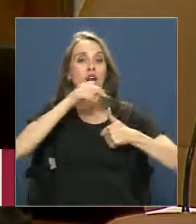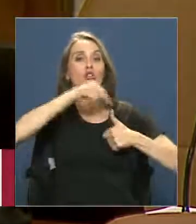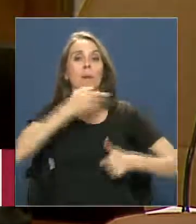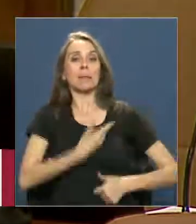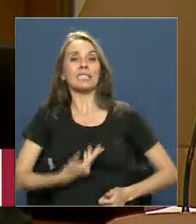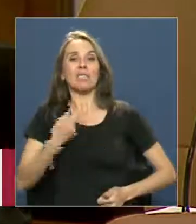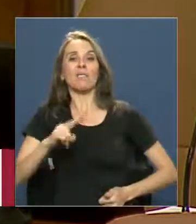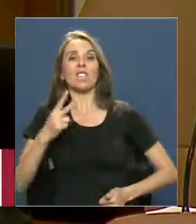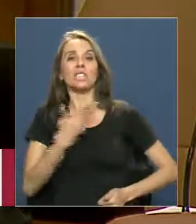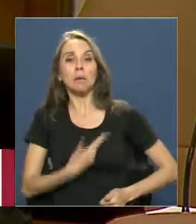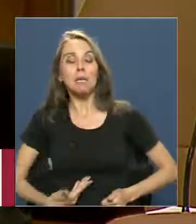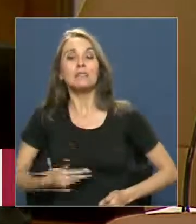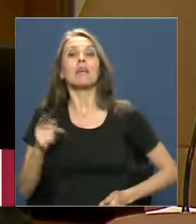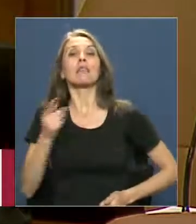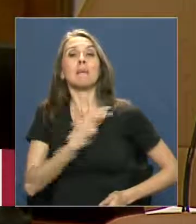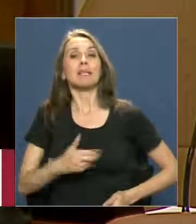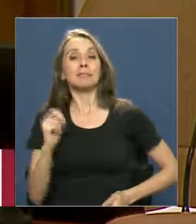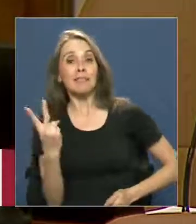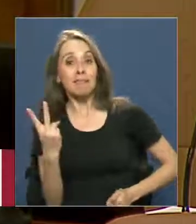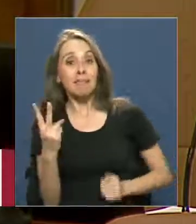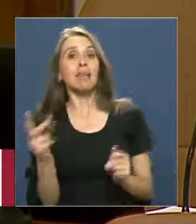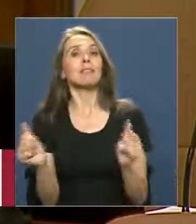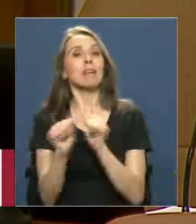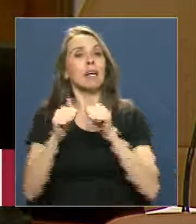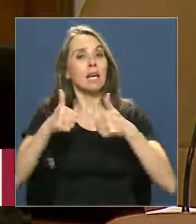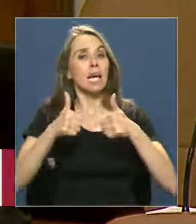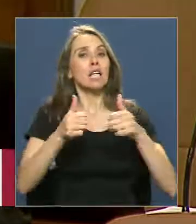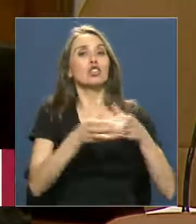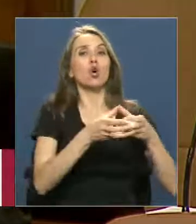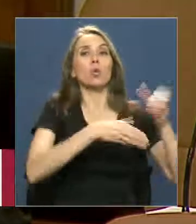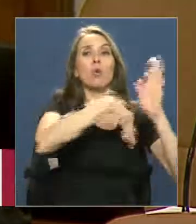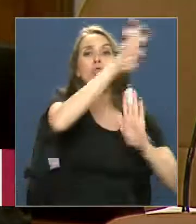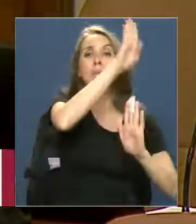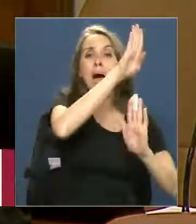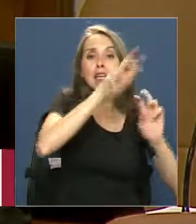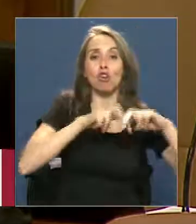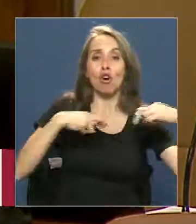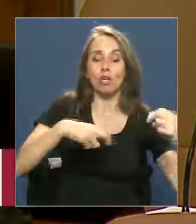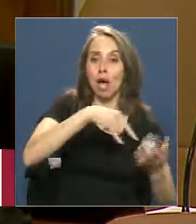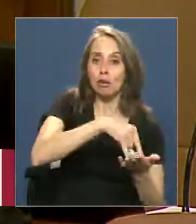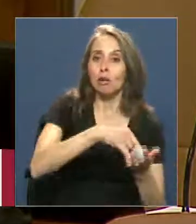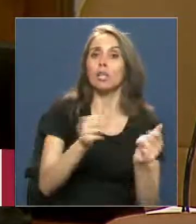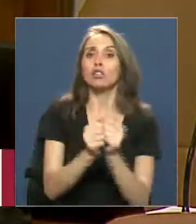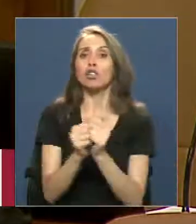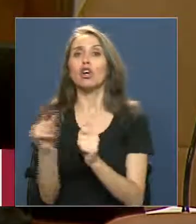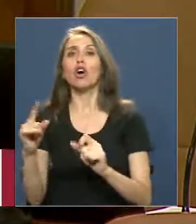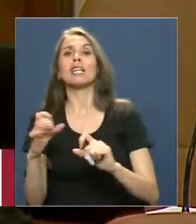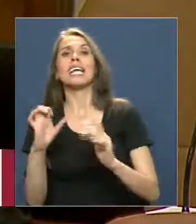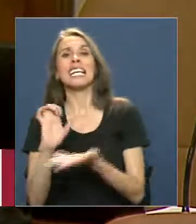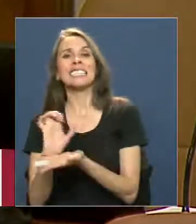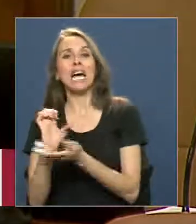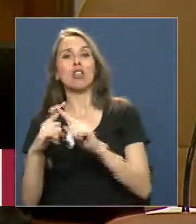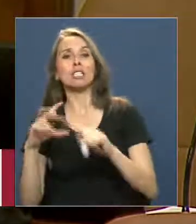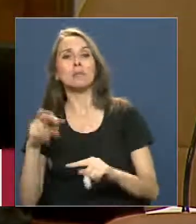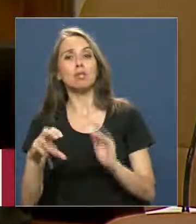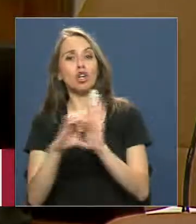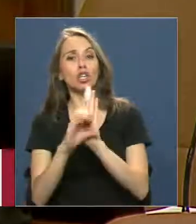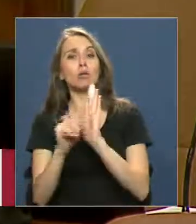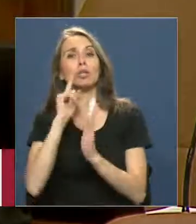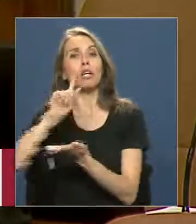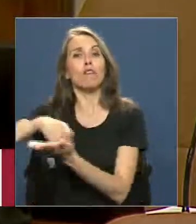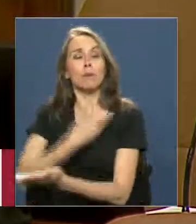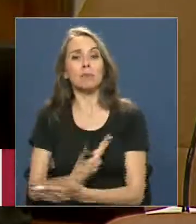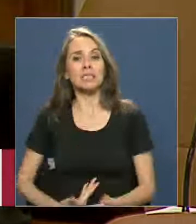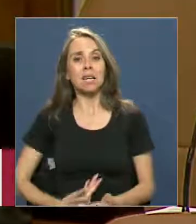una determinación de esta naturaleza en conjunto con un estado de excepción constitucional que lo aplica solo el presidente, dejamos en una mayoría